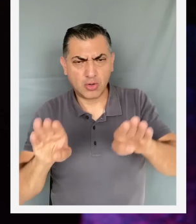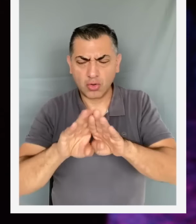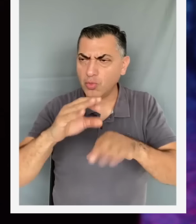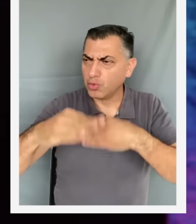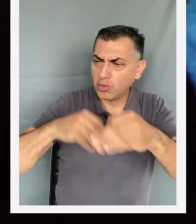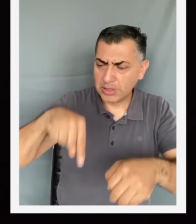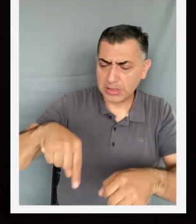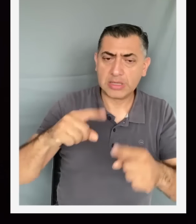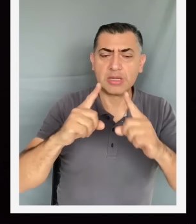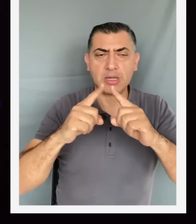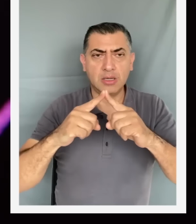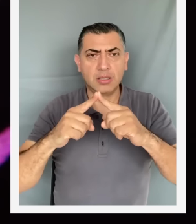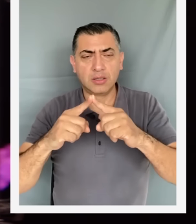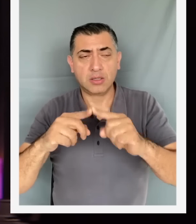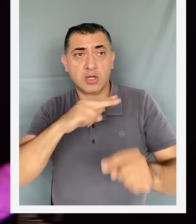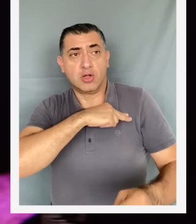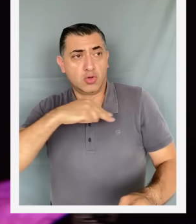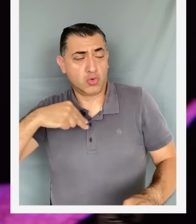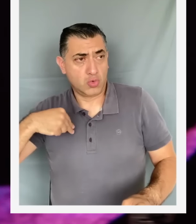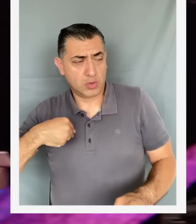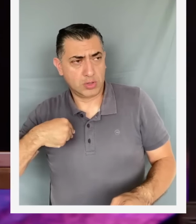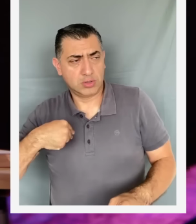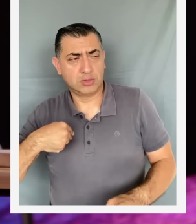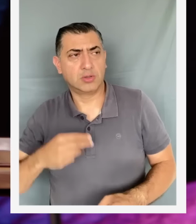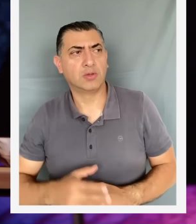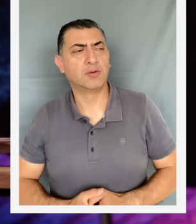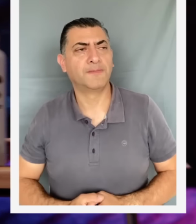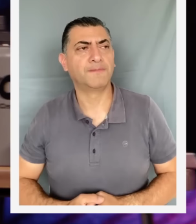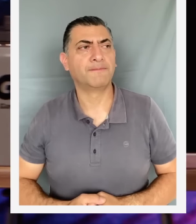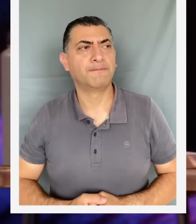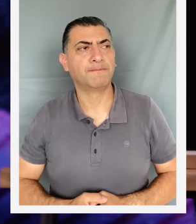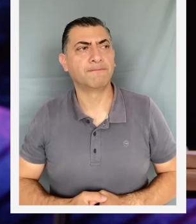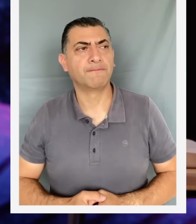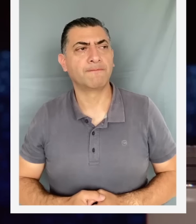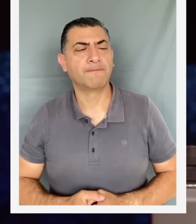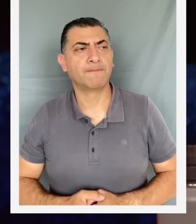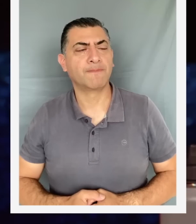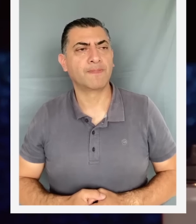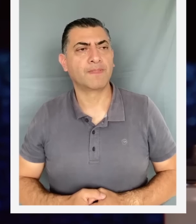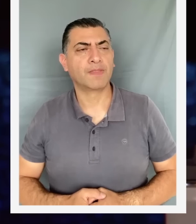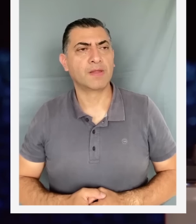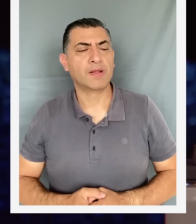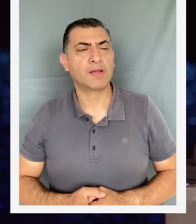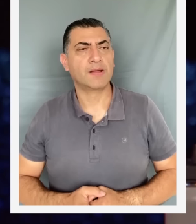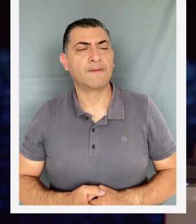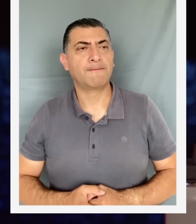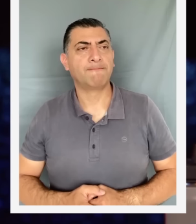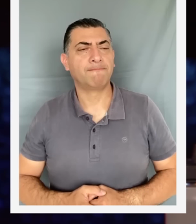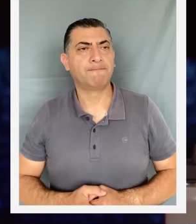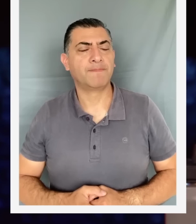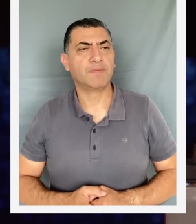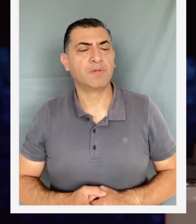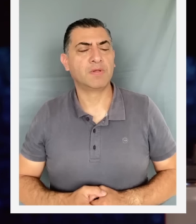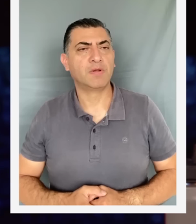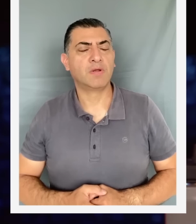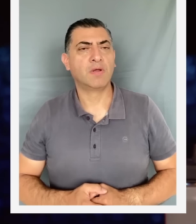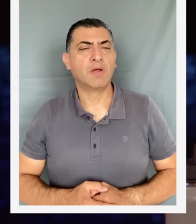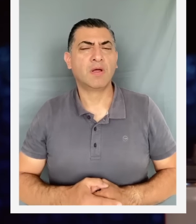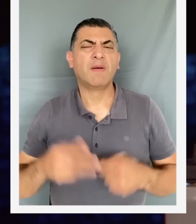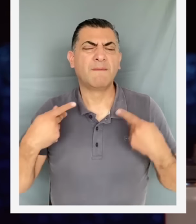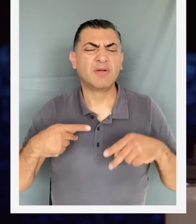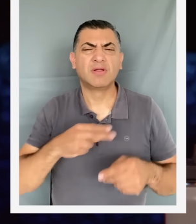iglesia que servimos a Dios nuestros sinodales número uno en nuestra vida son nuestra esposa y